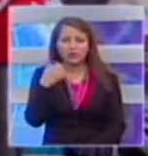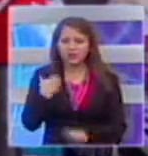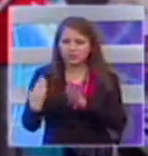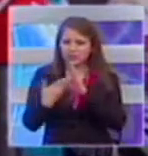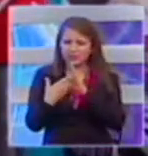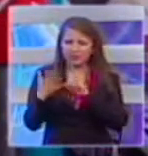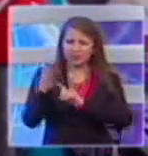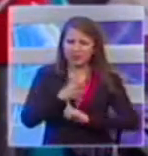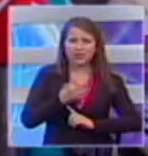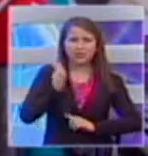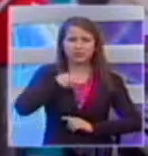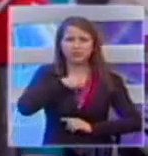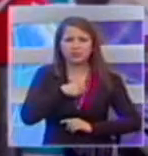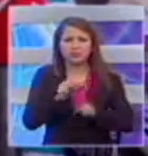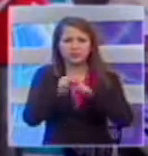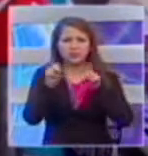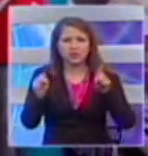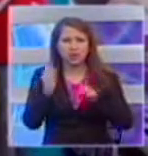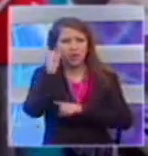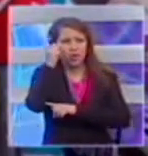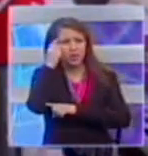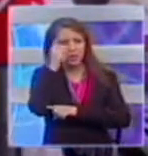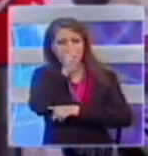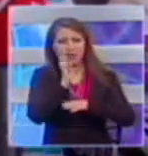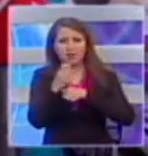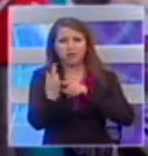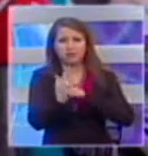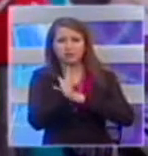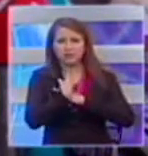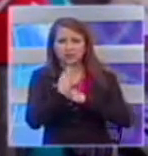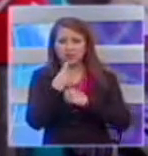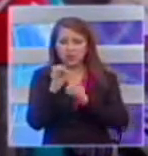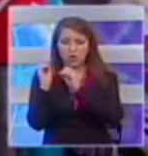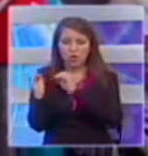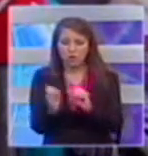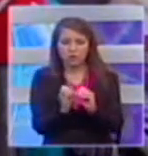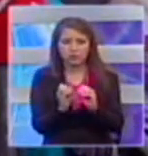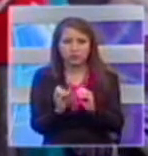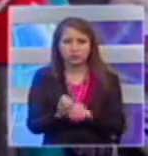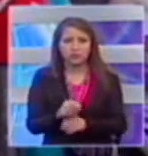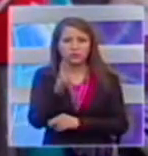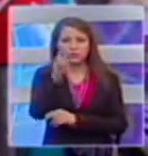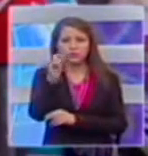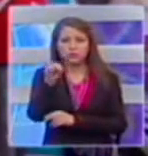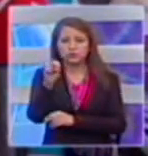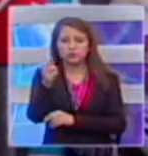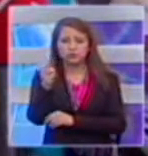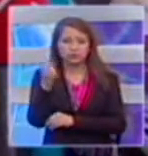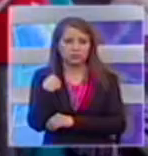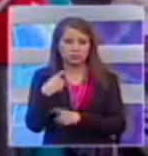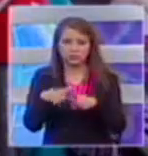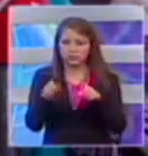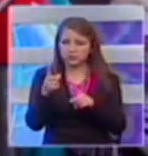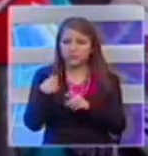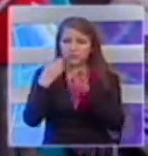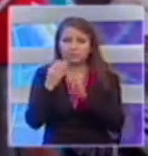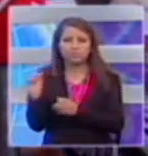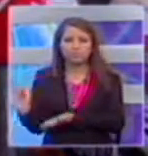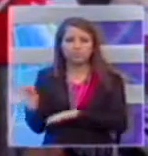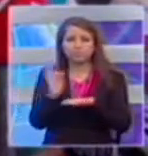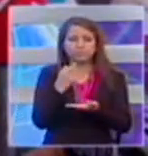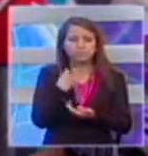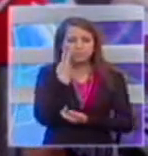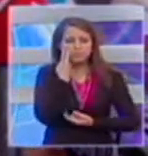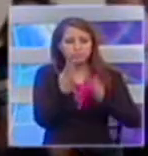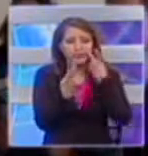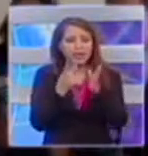violación sistemática del Estado ecuatoriano ante una organización como la UNE, pues ellos vienen directamente a ver